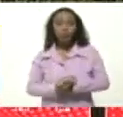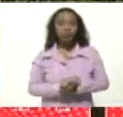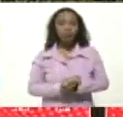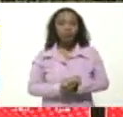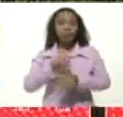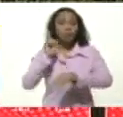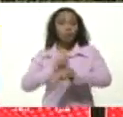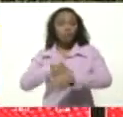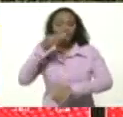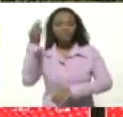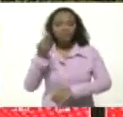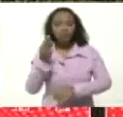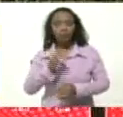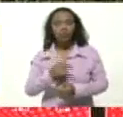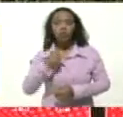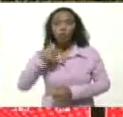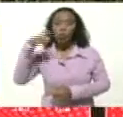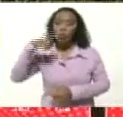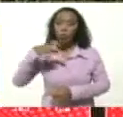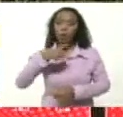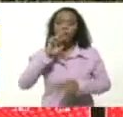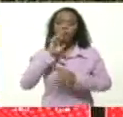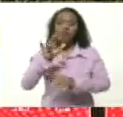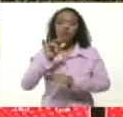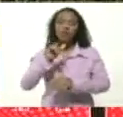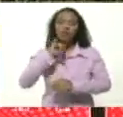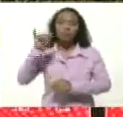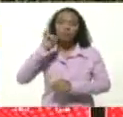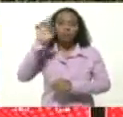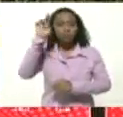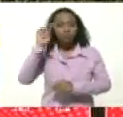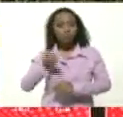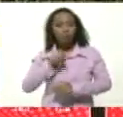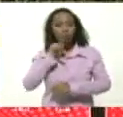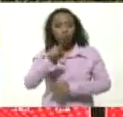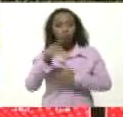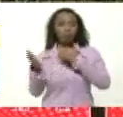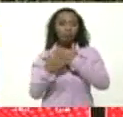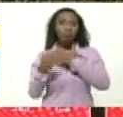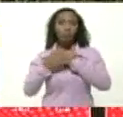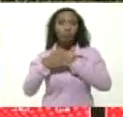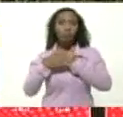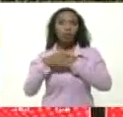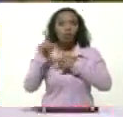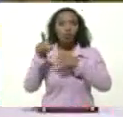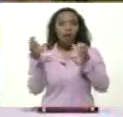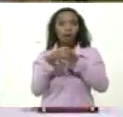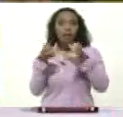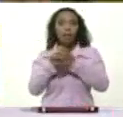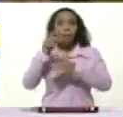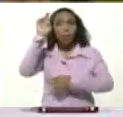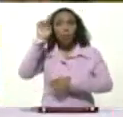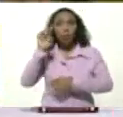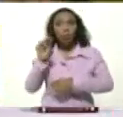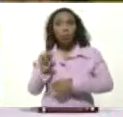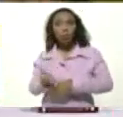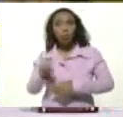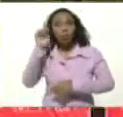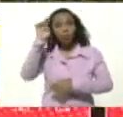tiempo real. Yo necesito reporte diario, Nori, de tu parte como ministra, de tu equipo, reporte diario